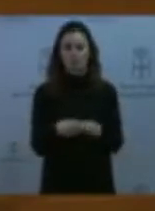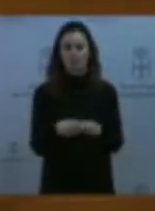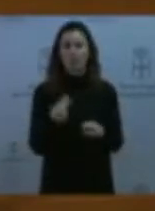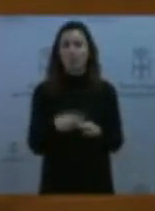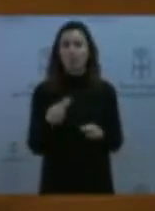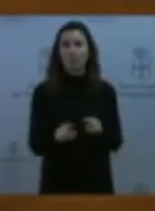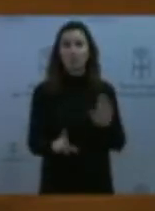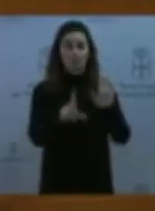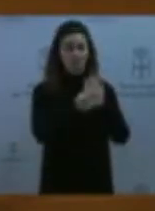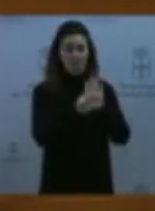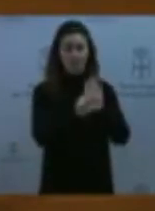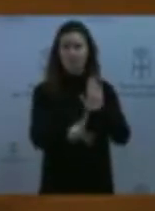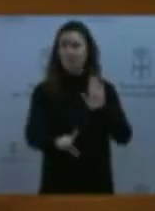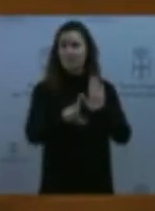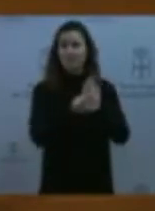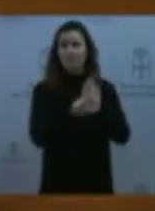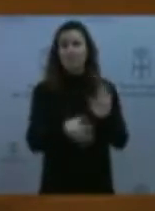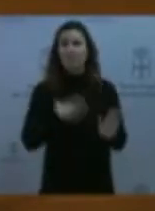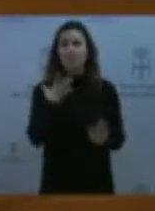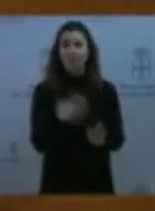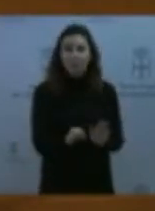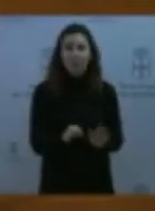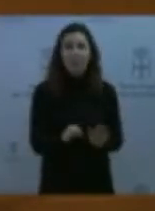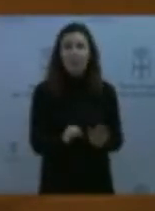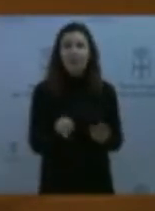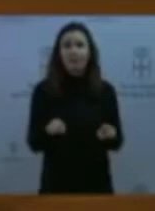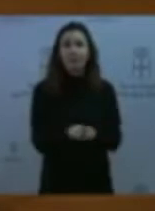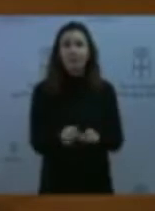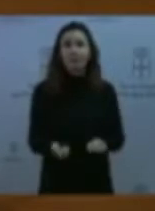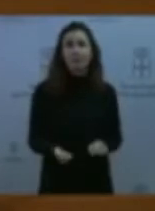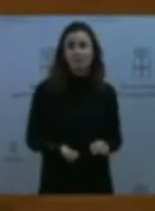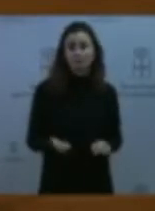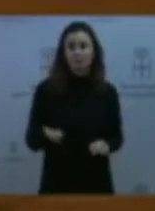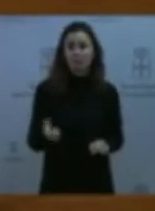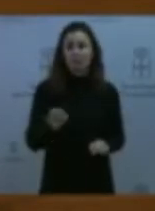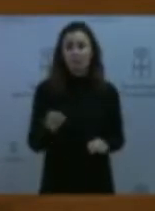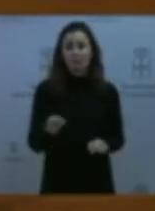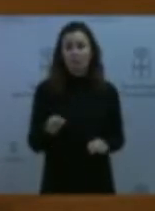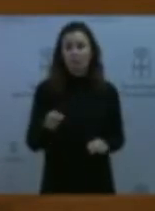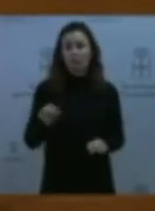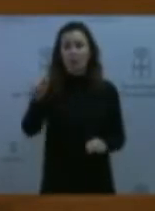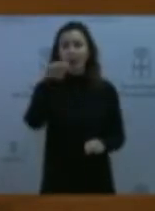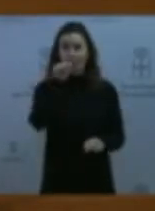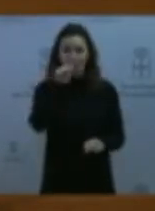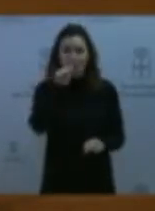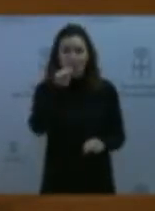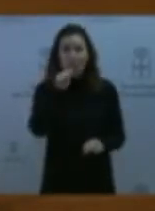ser un mechero o puede ser agua, pero ustedes decidieron que fuera un mechero. Eso es lo que ustedes